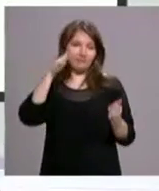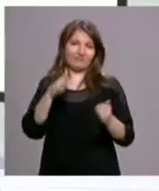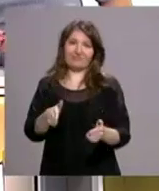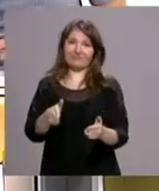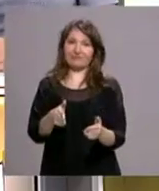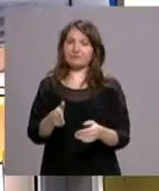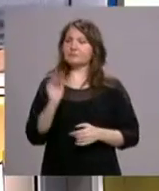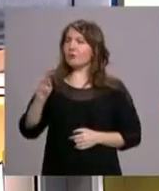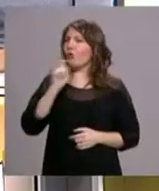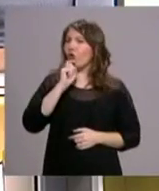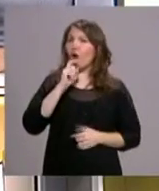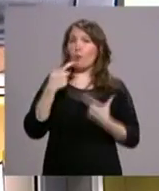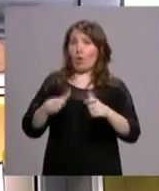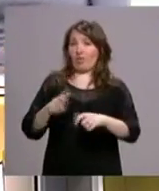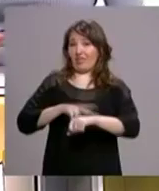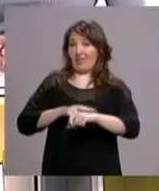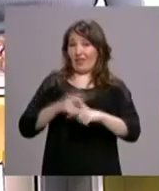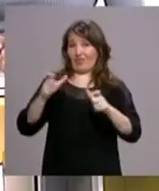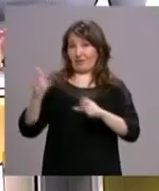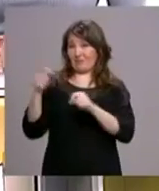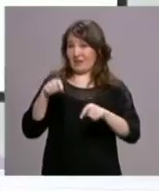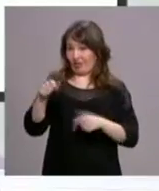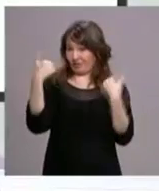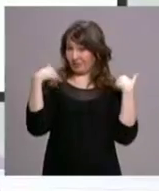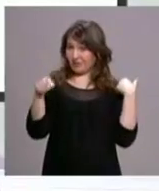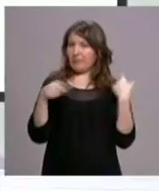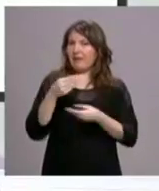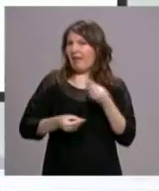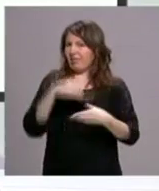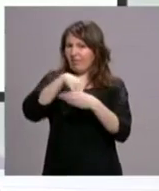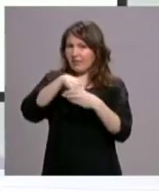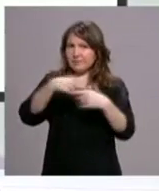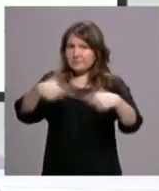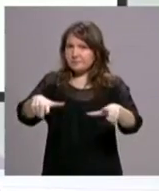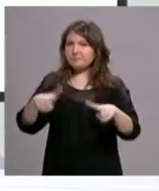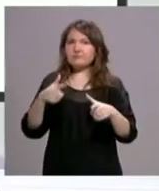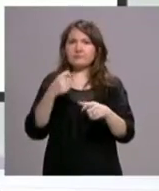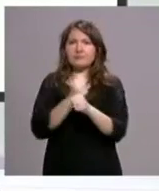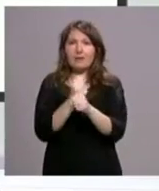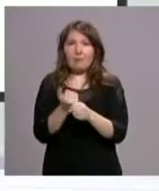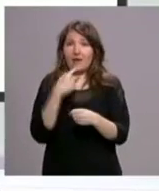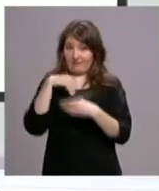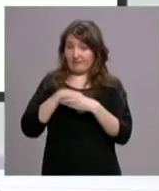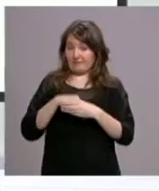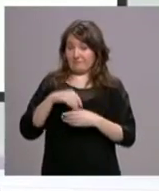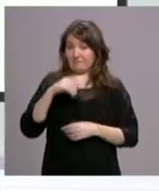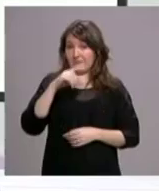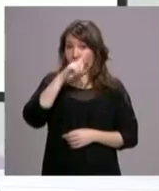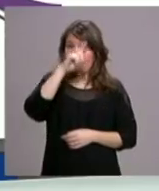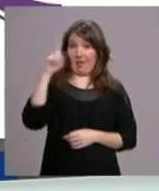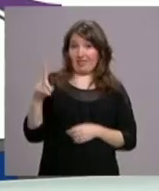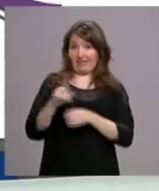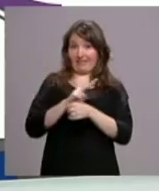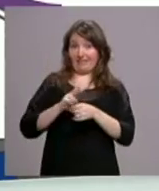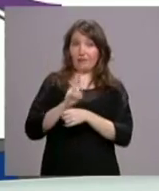Delegación de Migraciones de Madrid, Rufino? Yo creo que está dentro de lo que es la pastoral social, ¿no?, de la diócesis. De la Vicaría de Pastoral Social. La